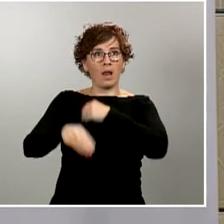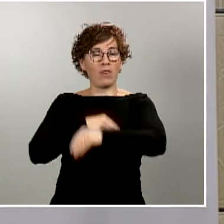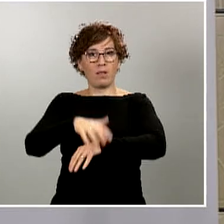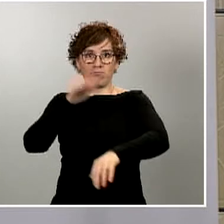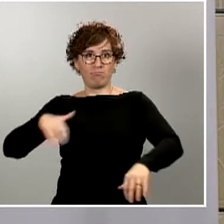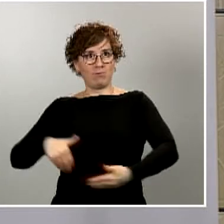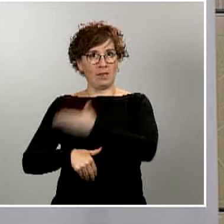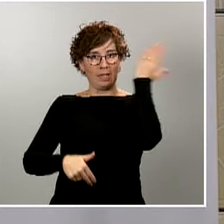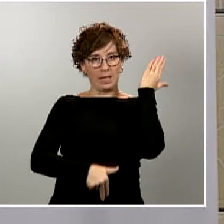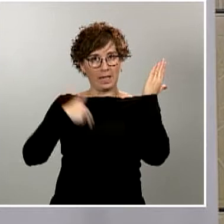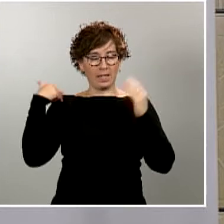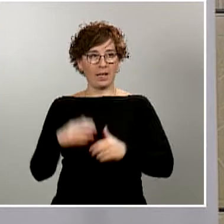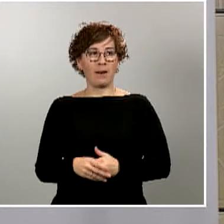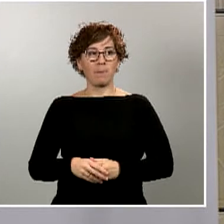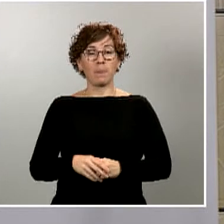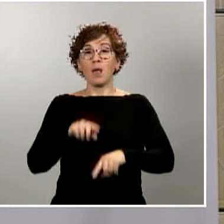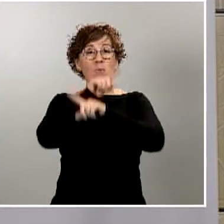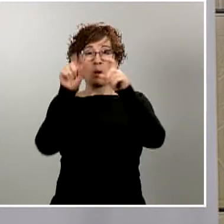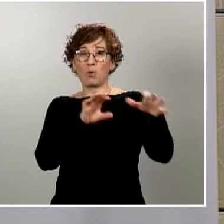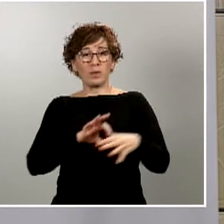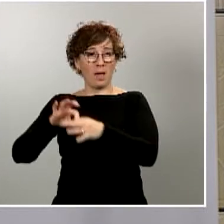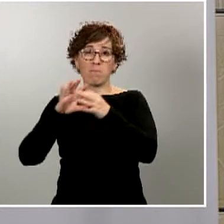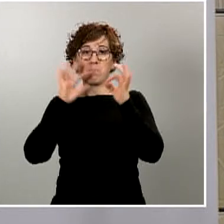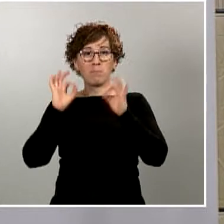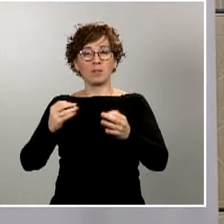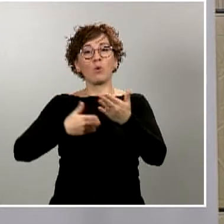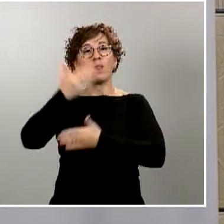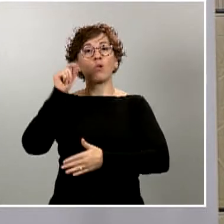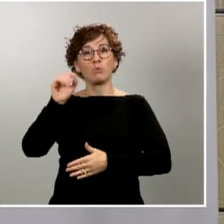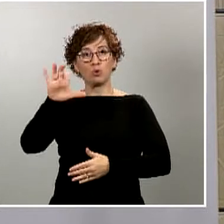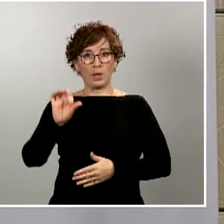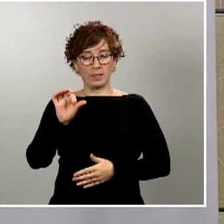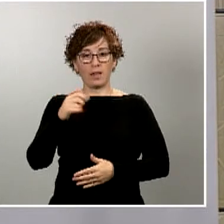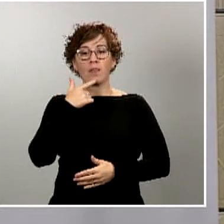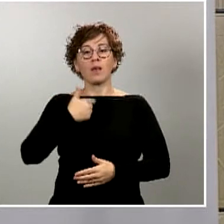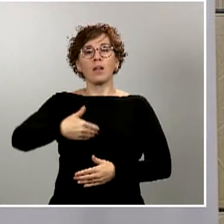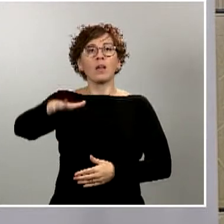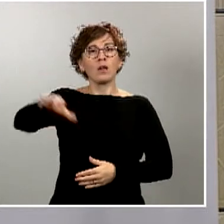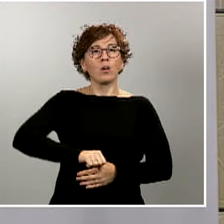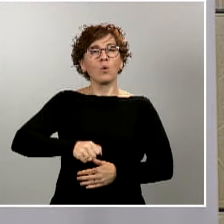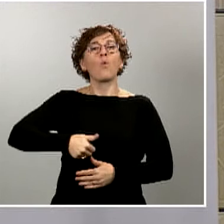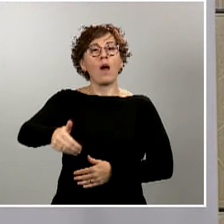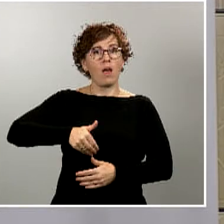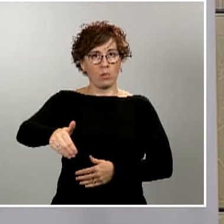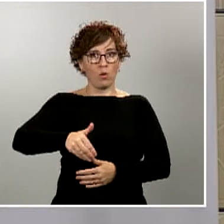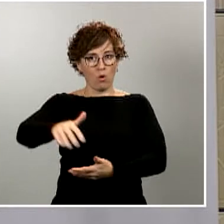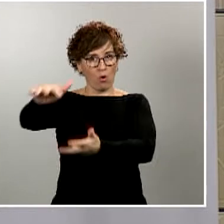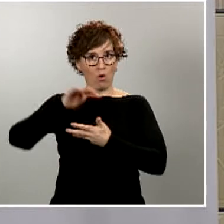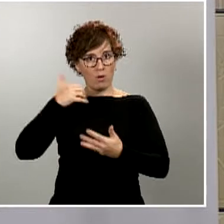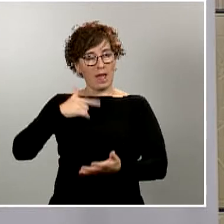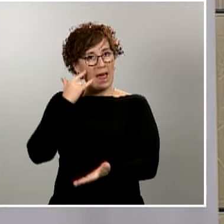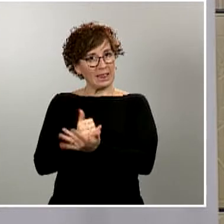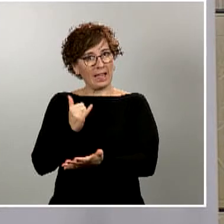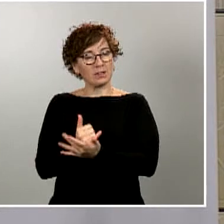también le lanza la pregunta el diario.es, ¿cuándo prevén disponer de estos test? ¿Cuándo serán necesarios?